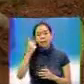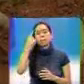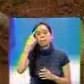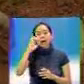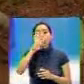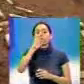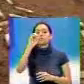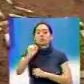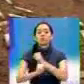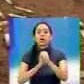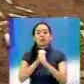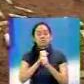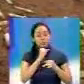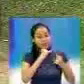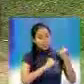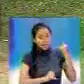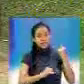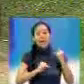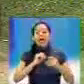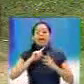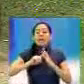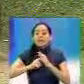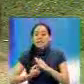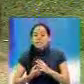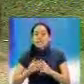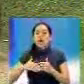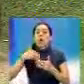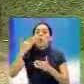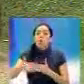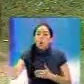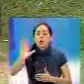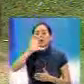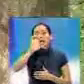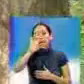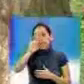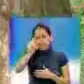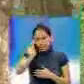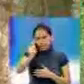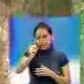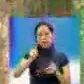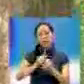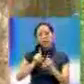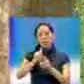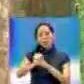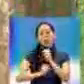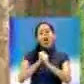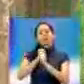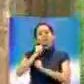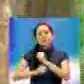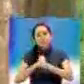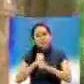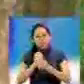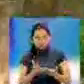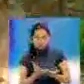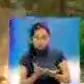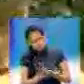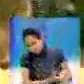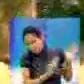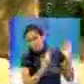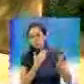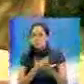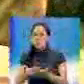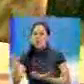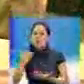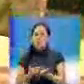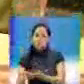uno de los primeros reyes de la ciudad. En la estela 18 aún se ve rojizo, lo que fue su color original. En la